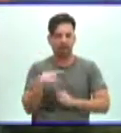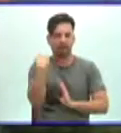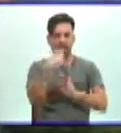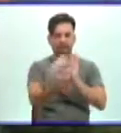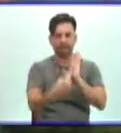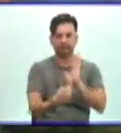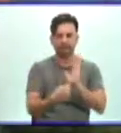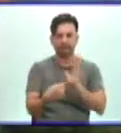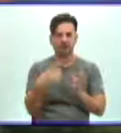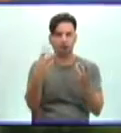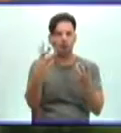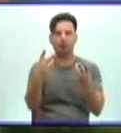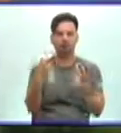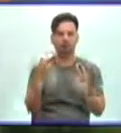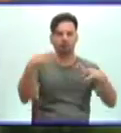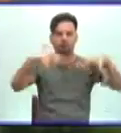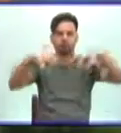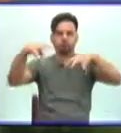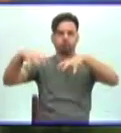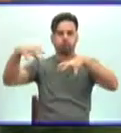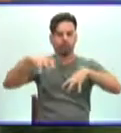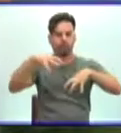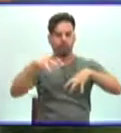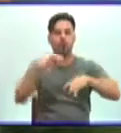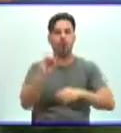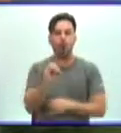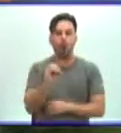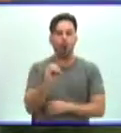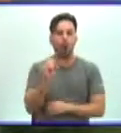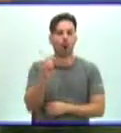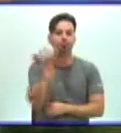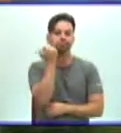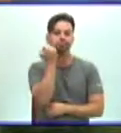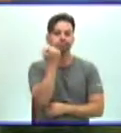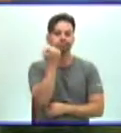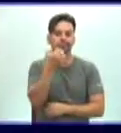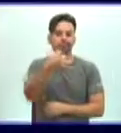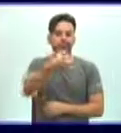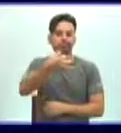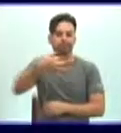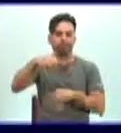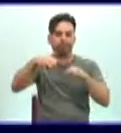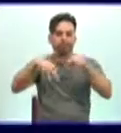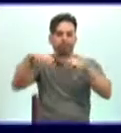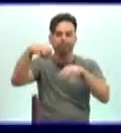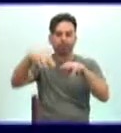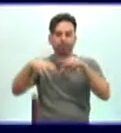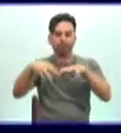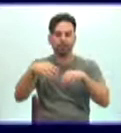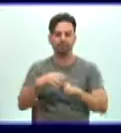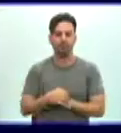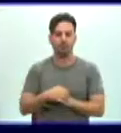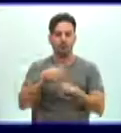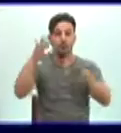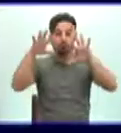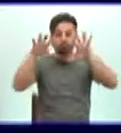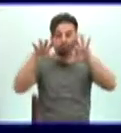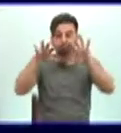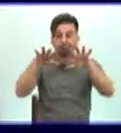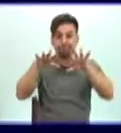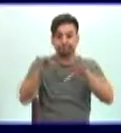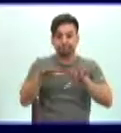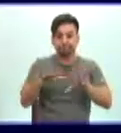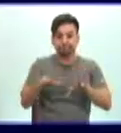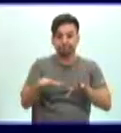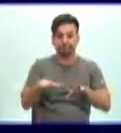sobre una región en forma de lluvia, nieve o granizo, según la temperatura. Ahora bien, todos los elementos son